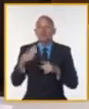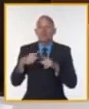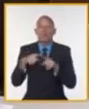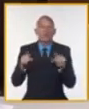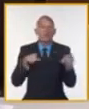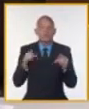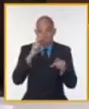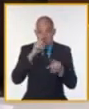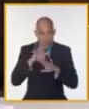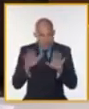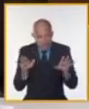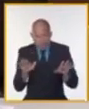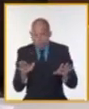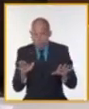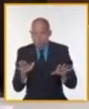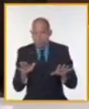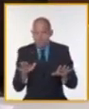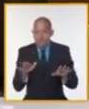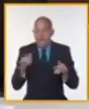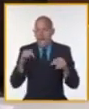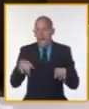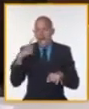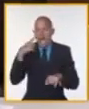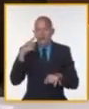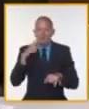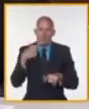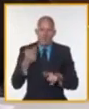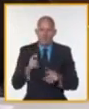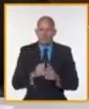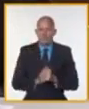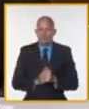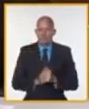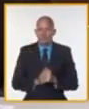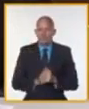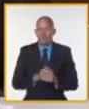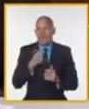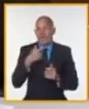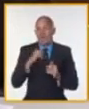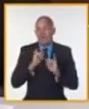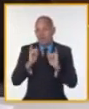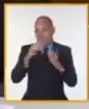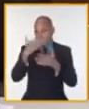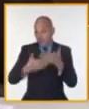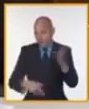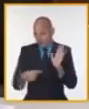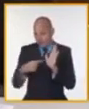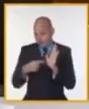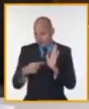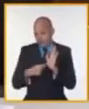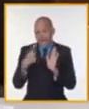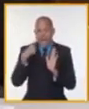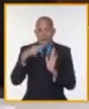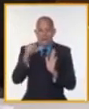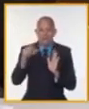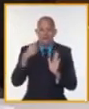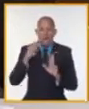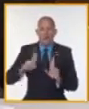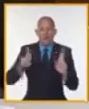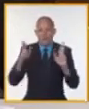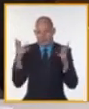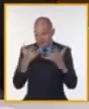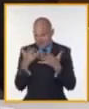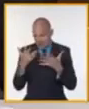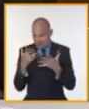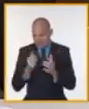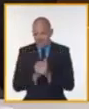estamos en condiciones de someterle a la aprobación el informe de rendición de cuentas del Buró Político, teniendo en cuenta todas